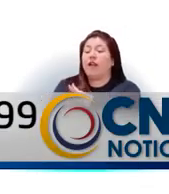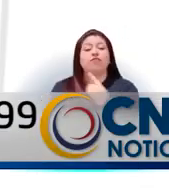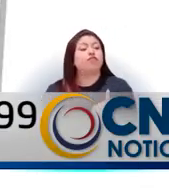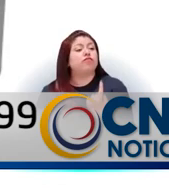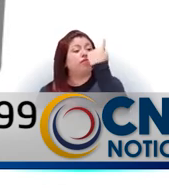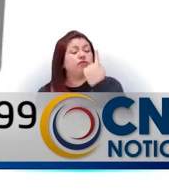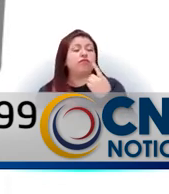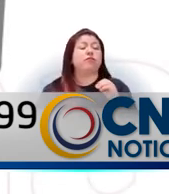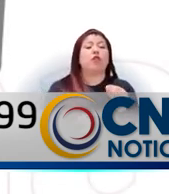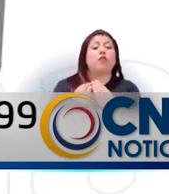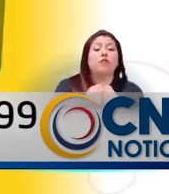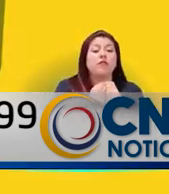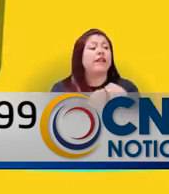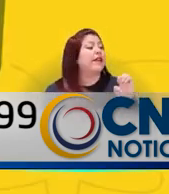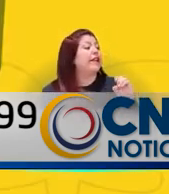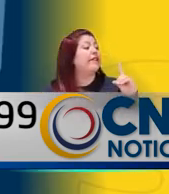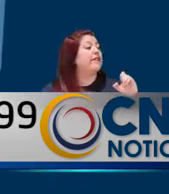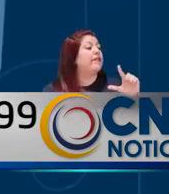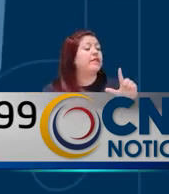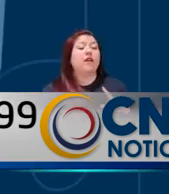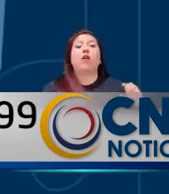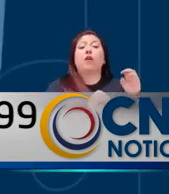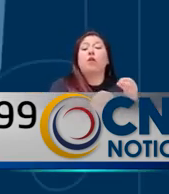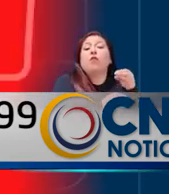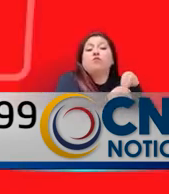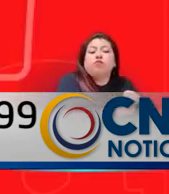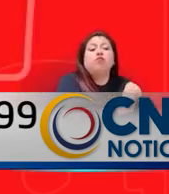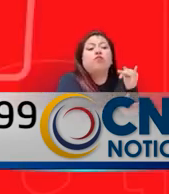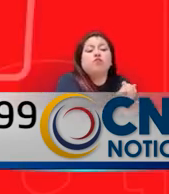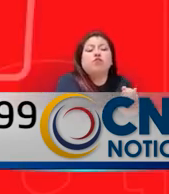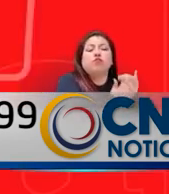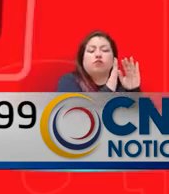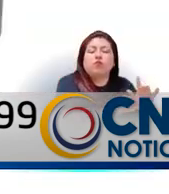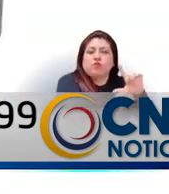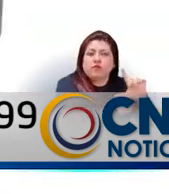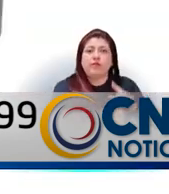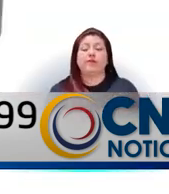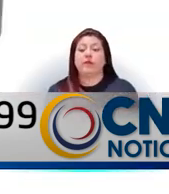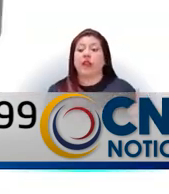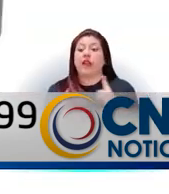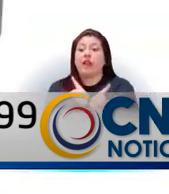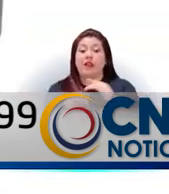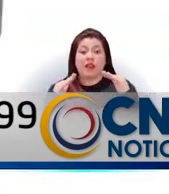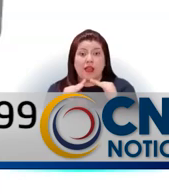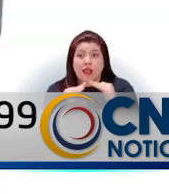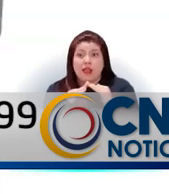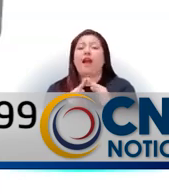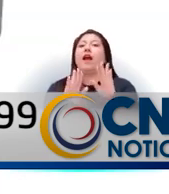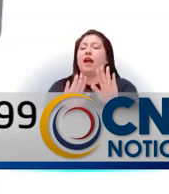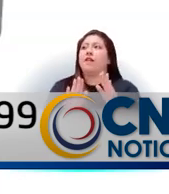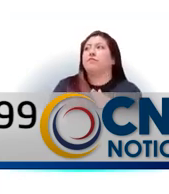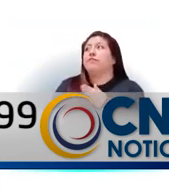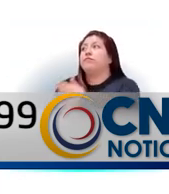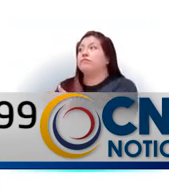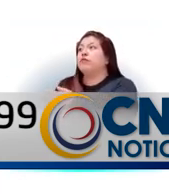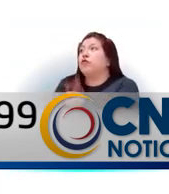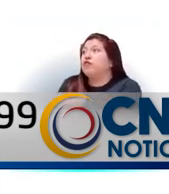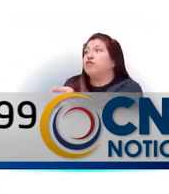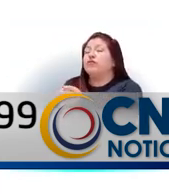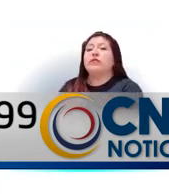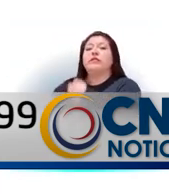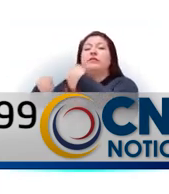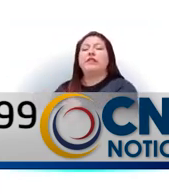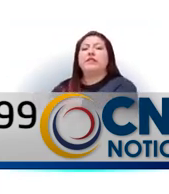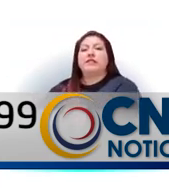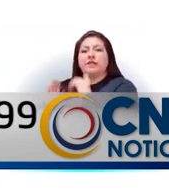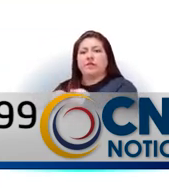las elecciones territoriales el próximo 29 de octubre del año 2023 en 299 puestos de votaciones urbanos y